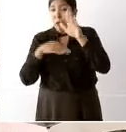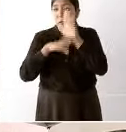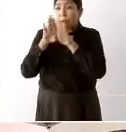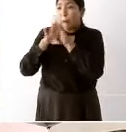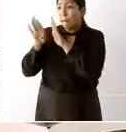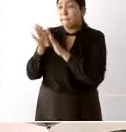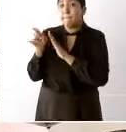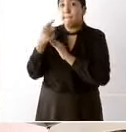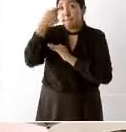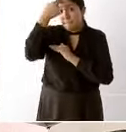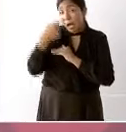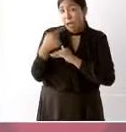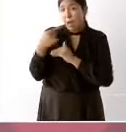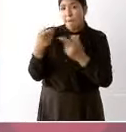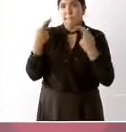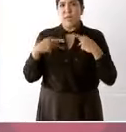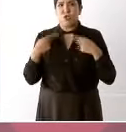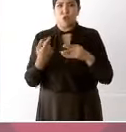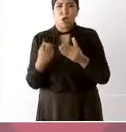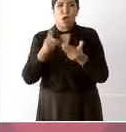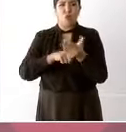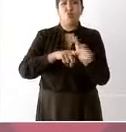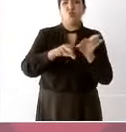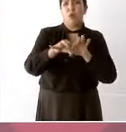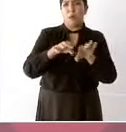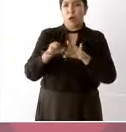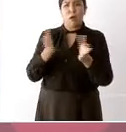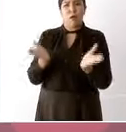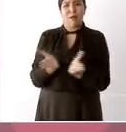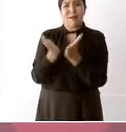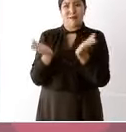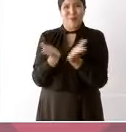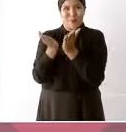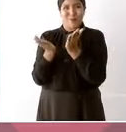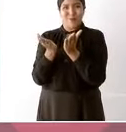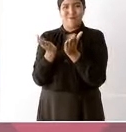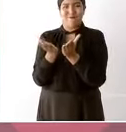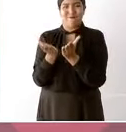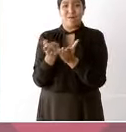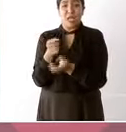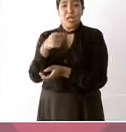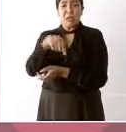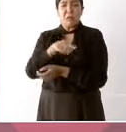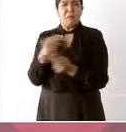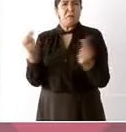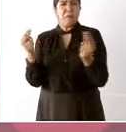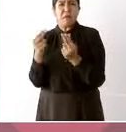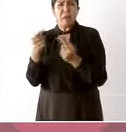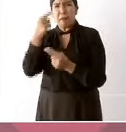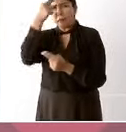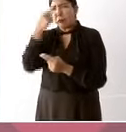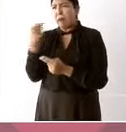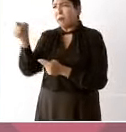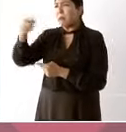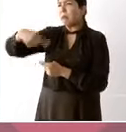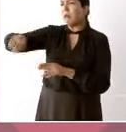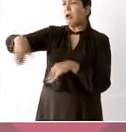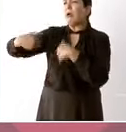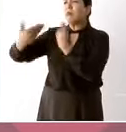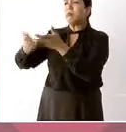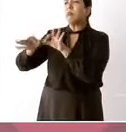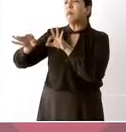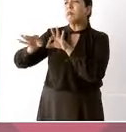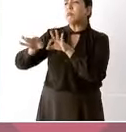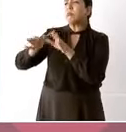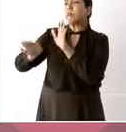y vinculación de la población del Istmo con el sector productivo, sustentando su actuar en el modelo de innovación